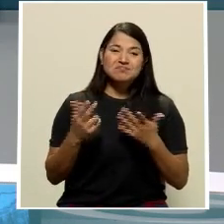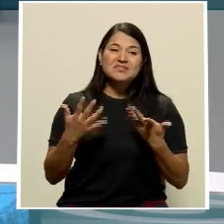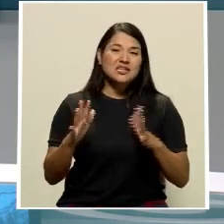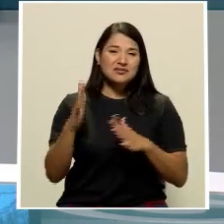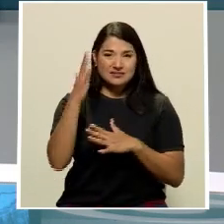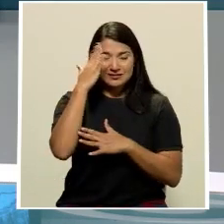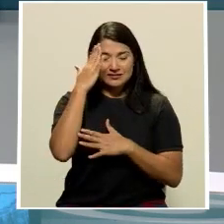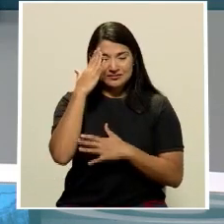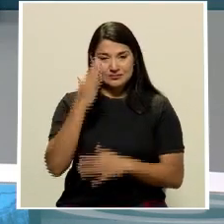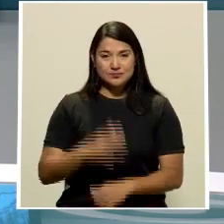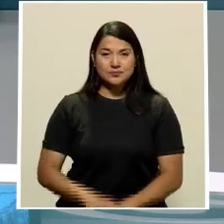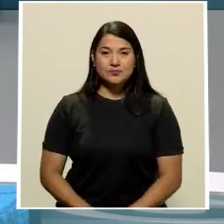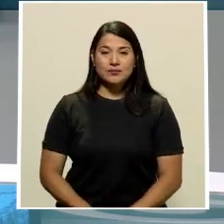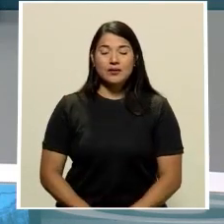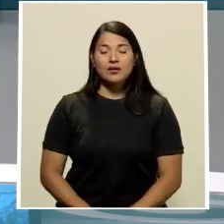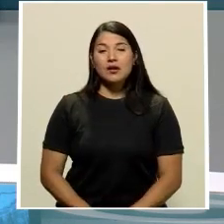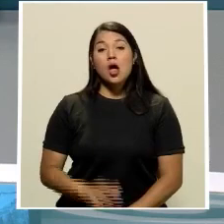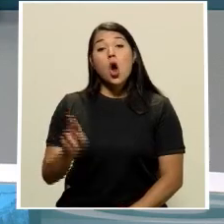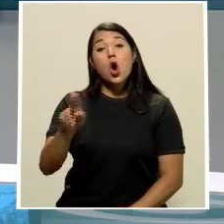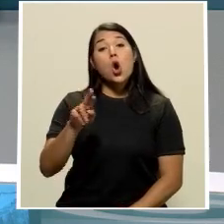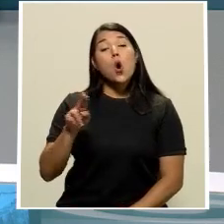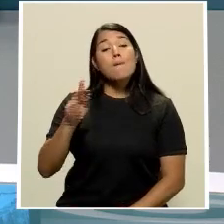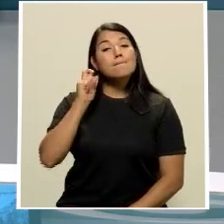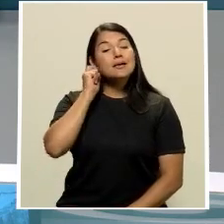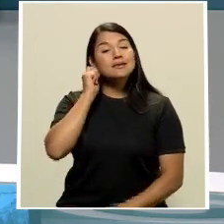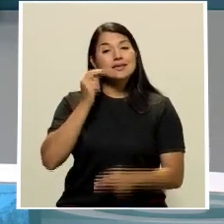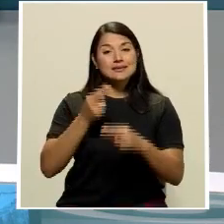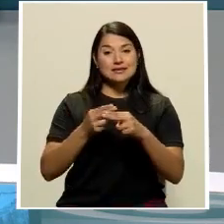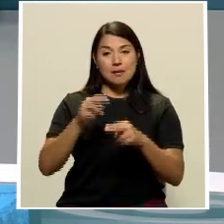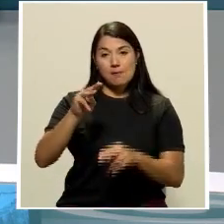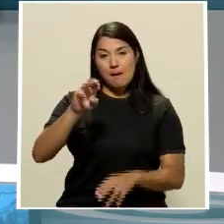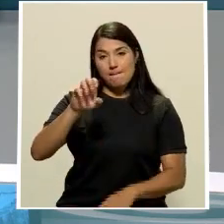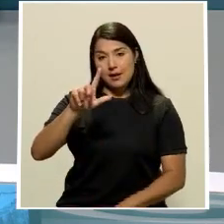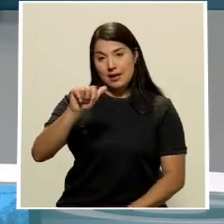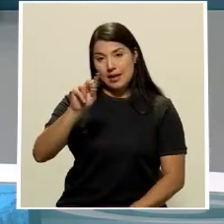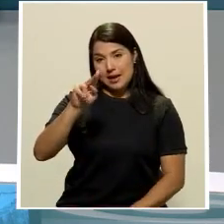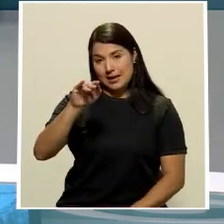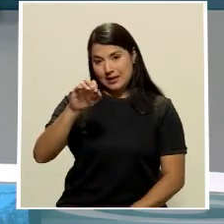país. La compañera Melanie Corrales nos informa.